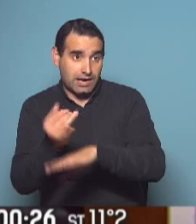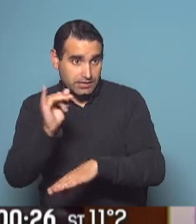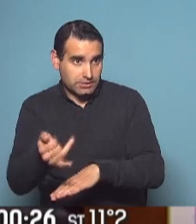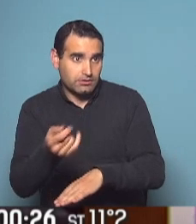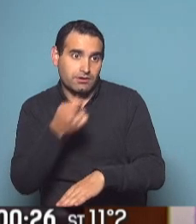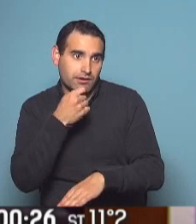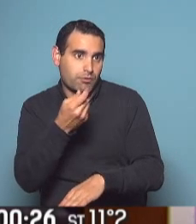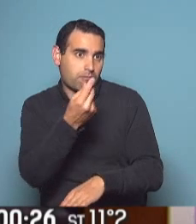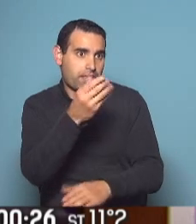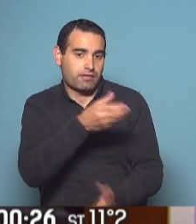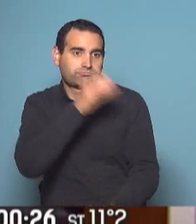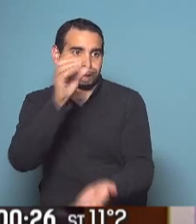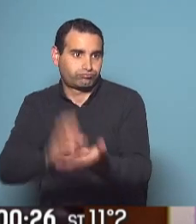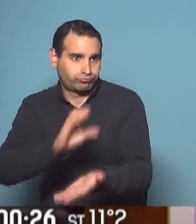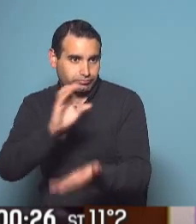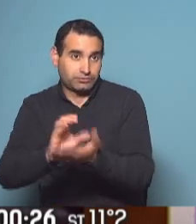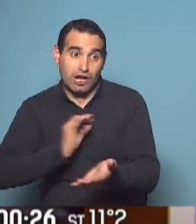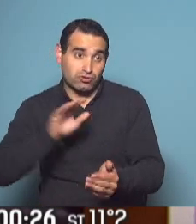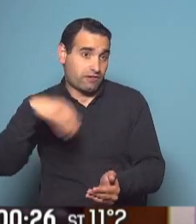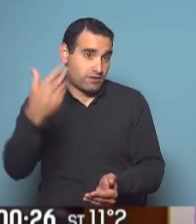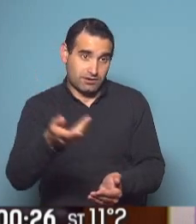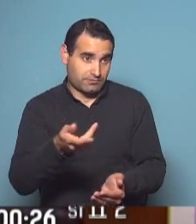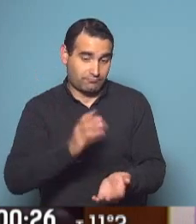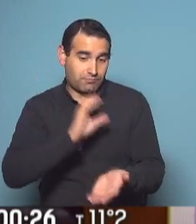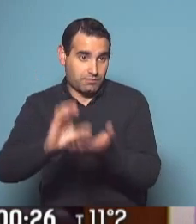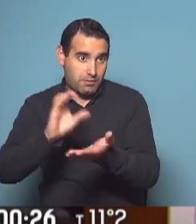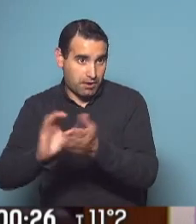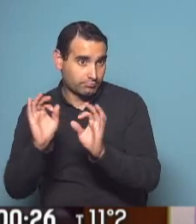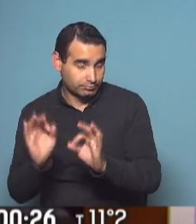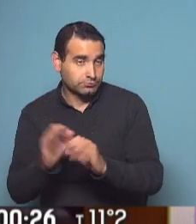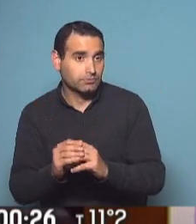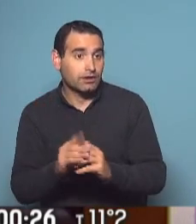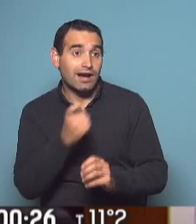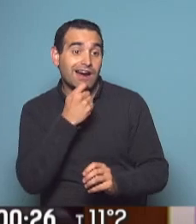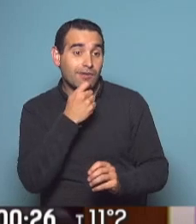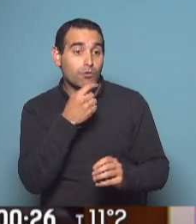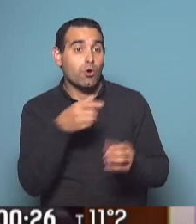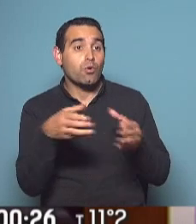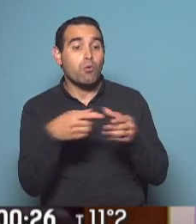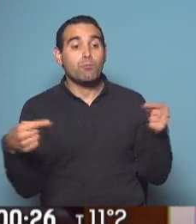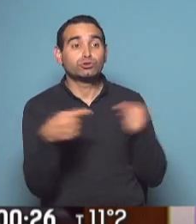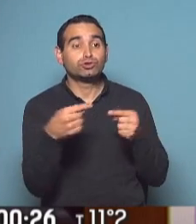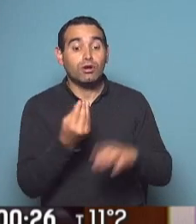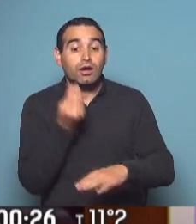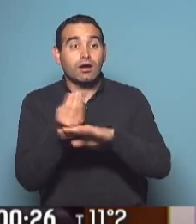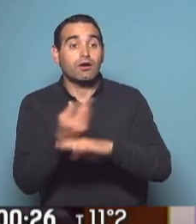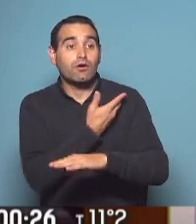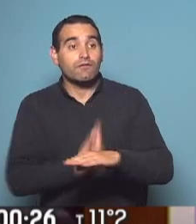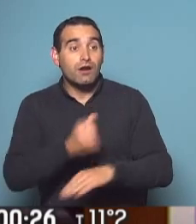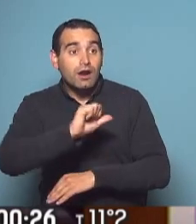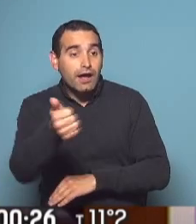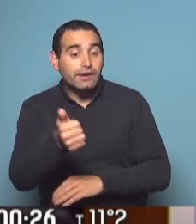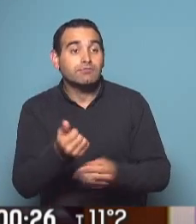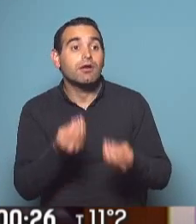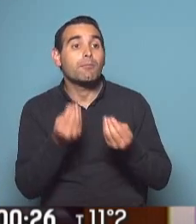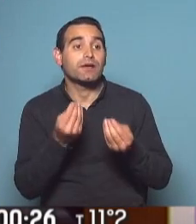los desembolsos del organismo hacia mediados del año próximo. Ahora, si gana la oposición, bueno, ahí no sabemos qué es lo que piensan hacer.